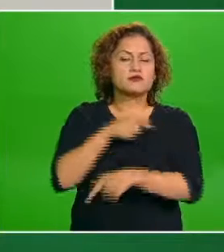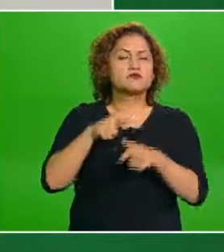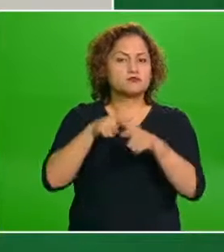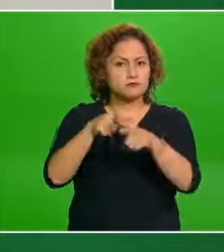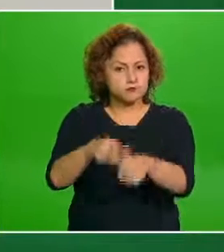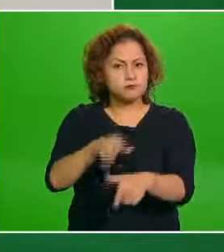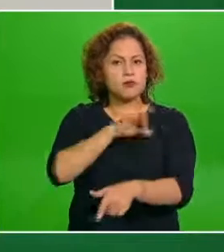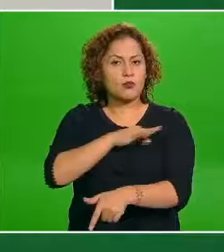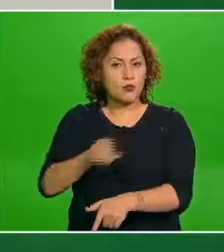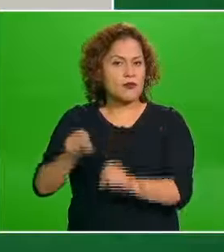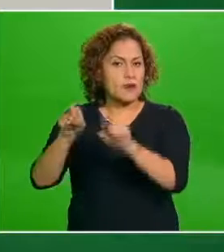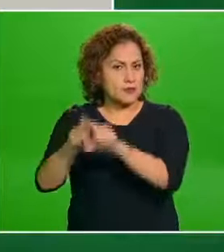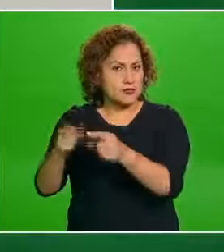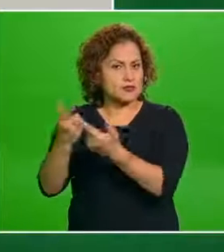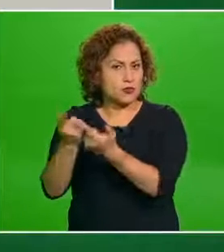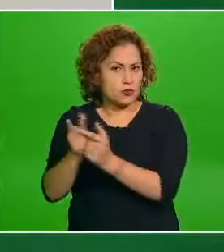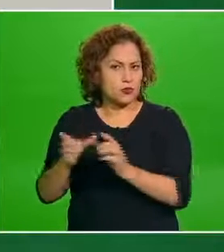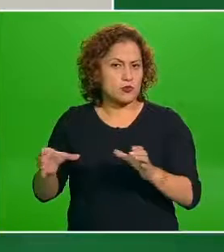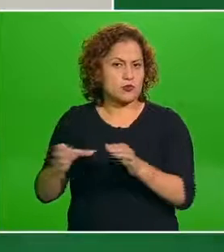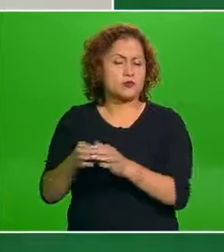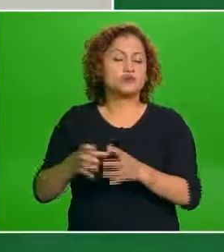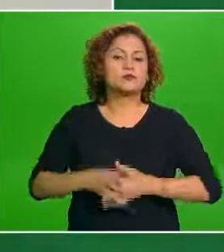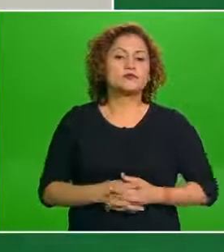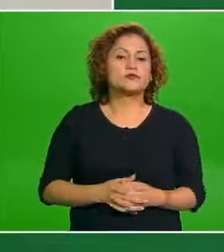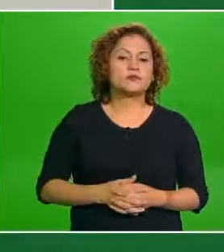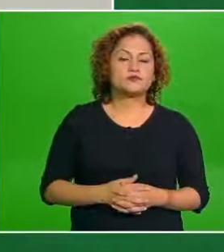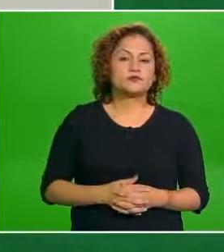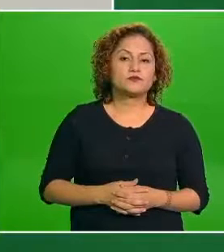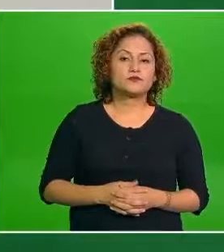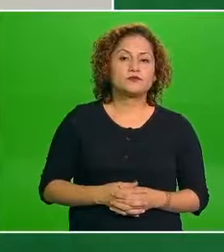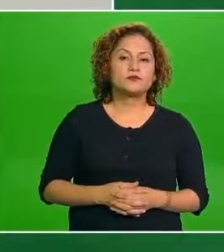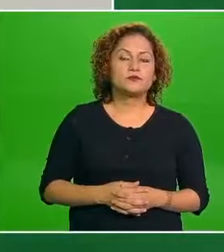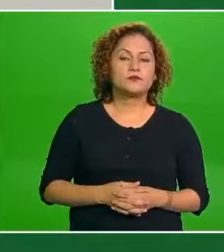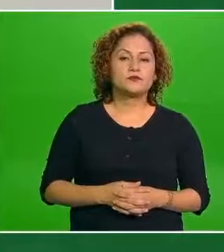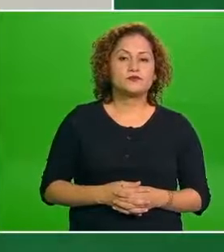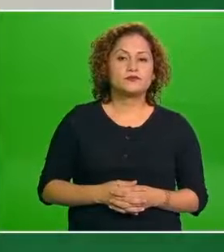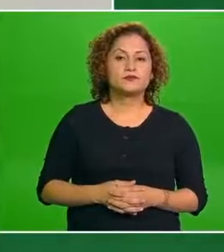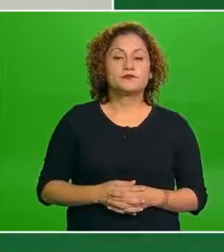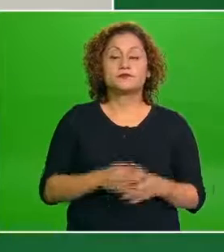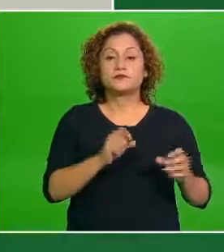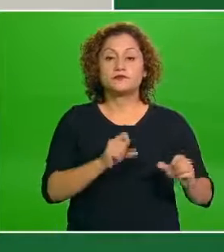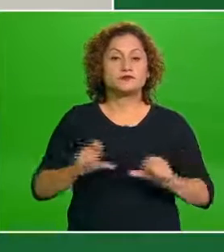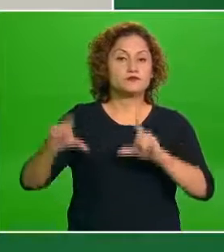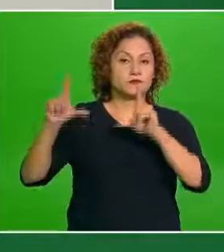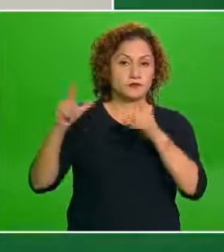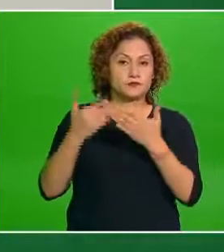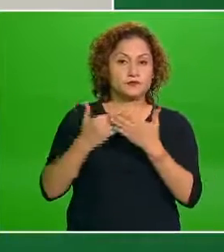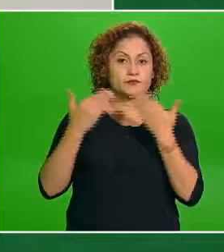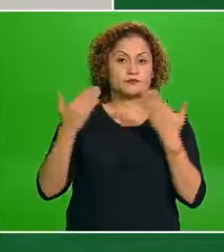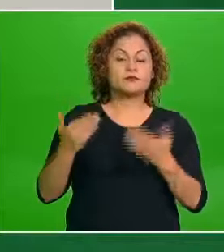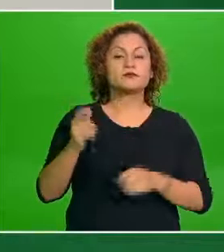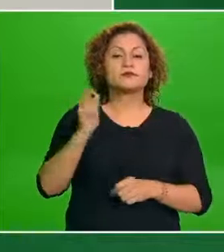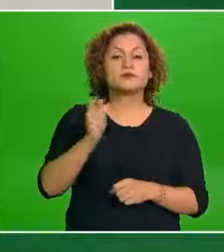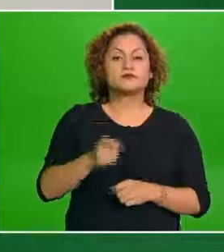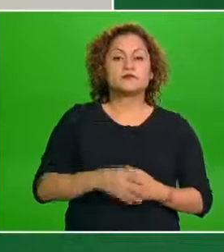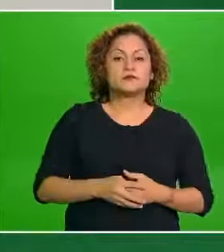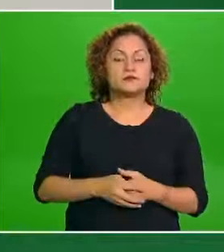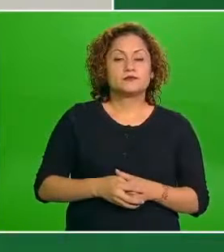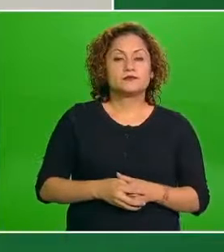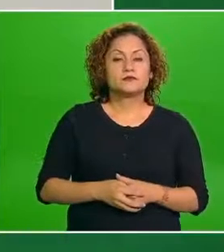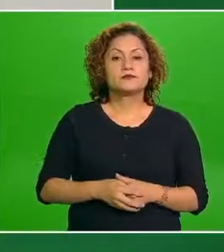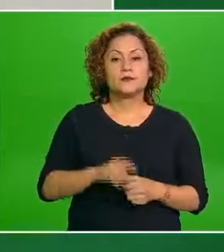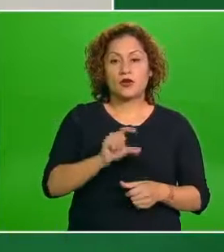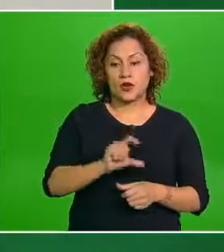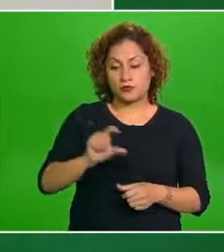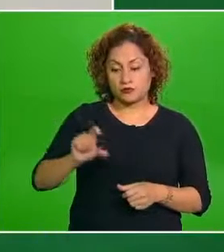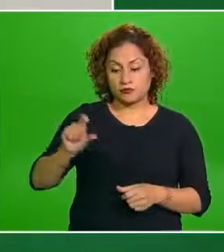en esta nueva etapa. En la siguiente diapositiva actualizamos siempre las dosis que se